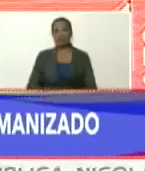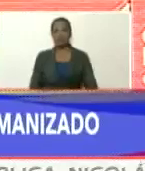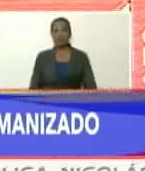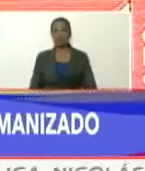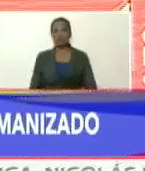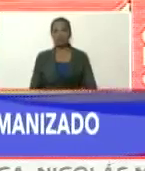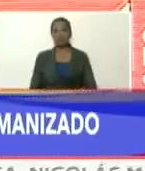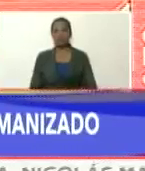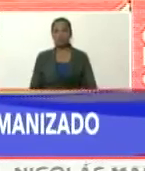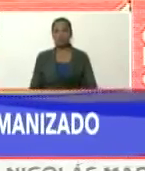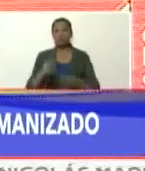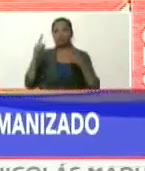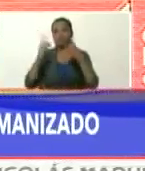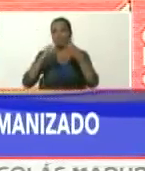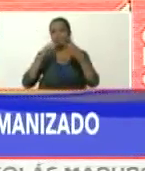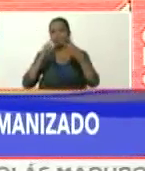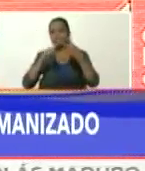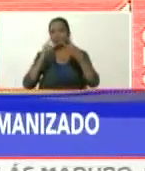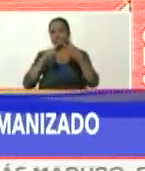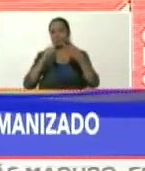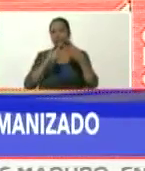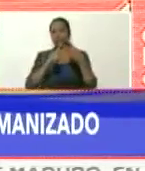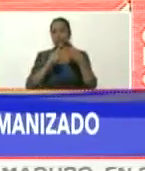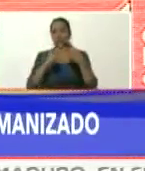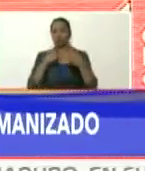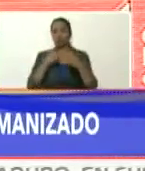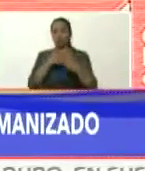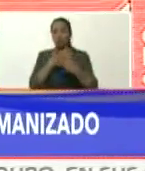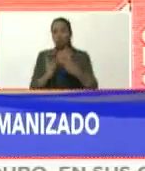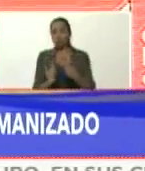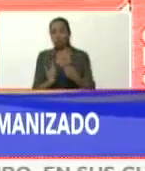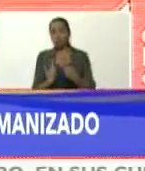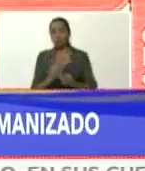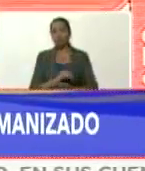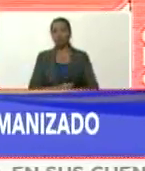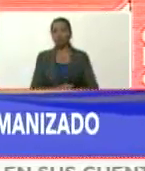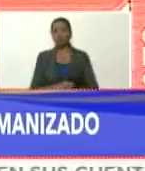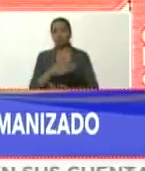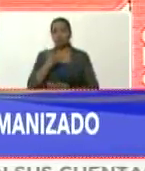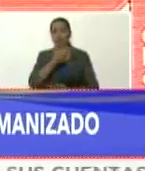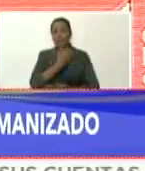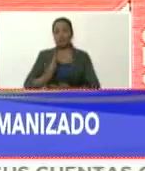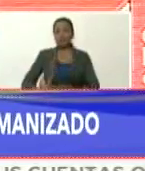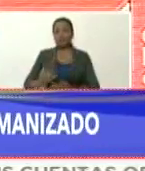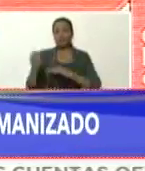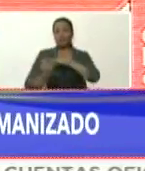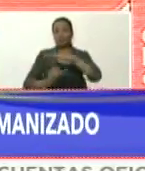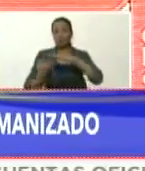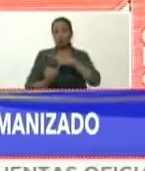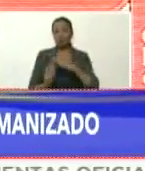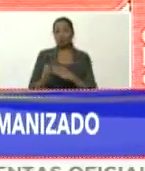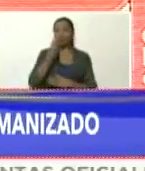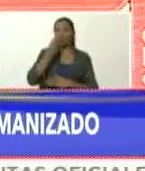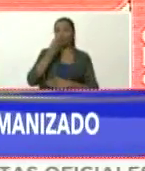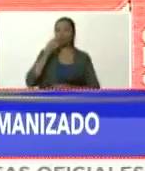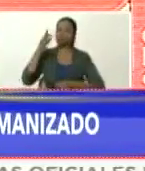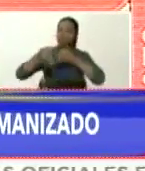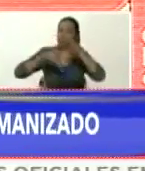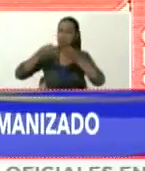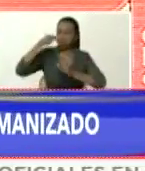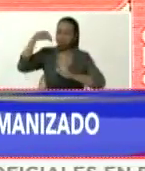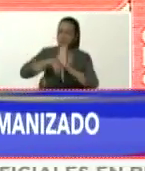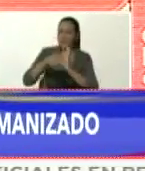Y en segundo lugar, yo quisiera que la presidenta del Instituto Nacional de Nutrición nos explicara